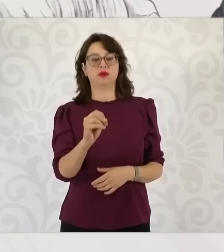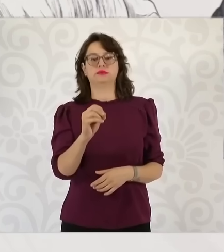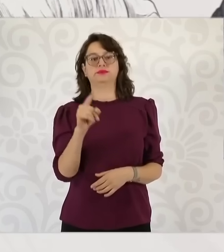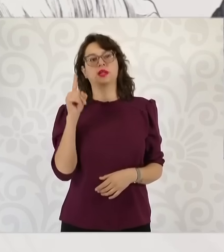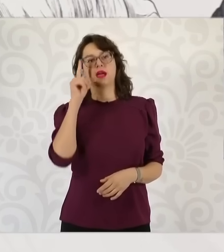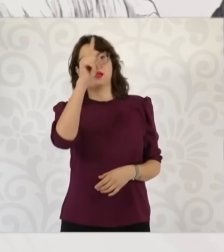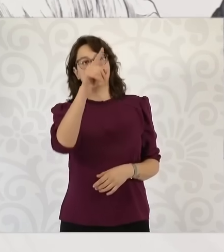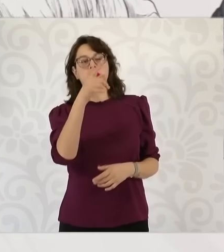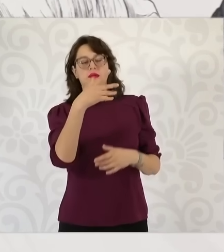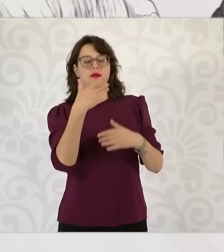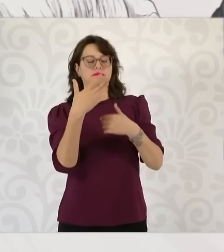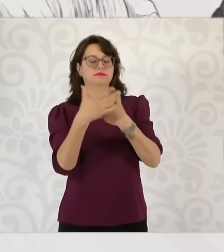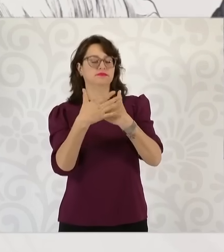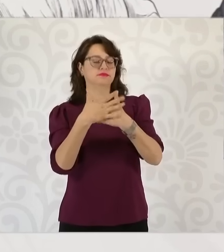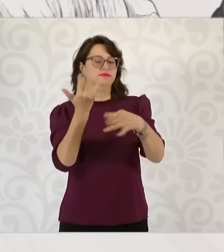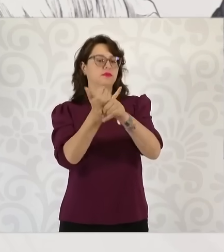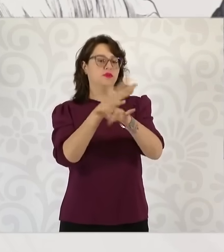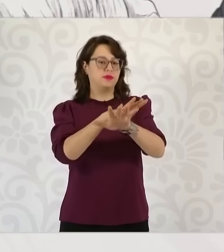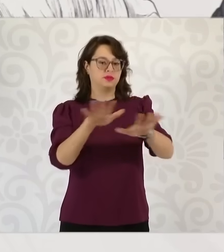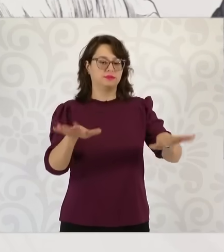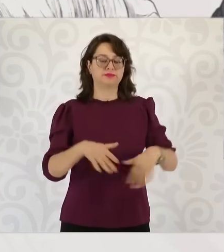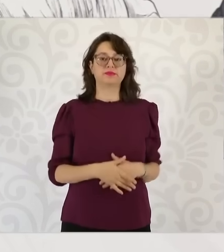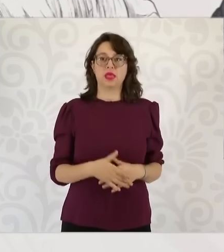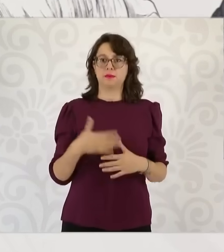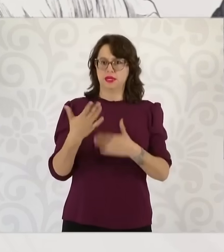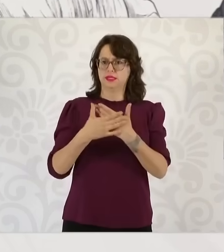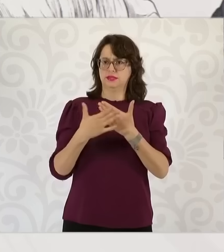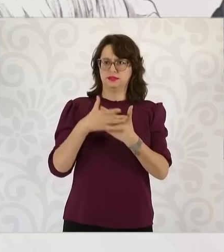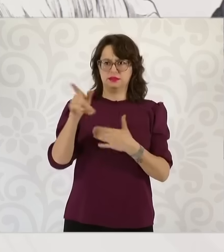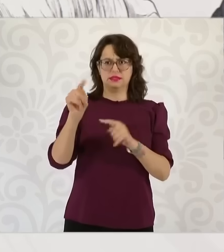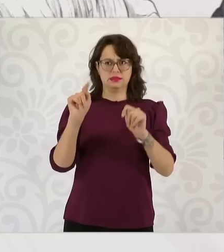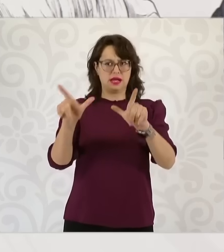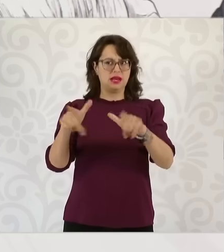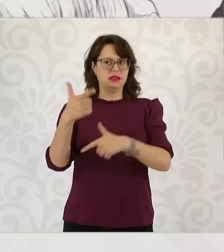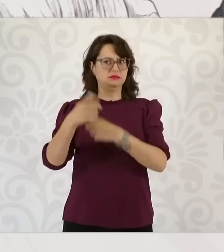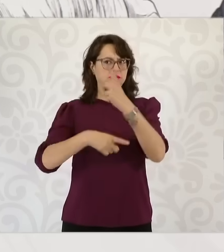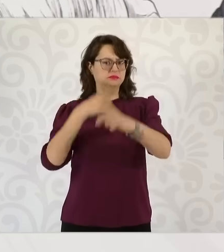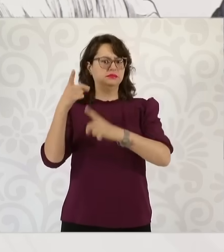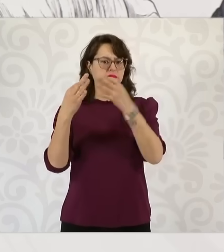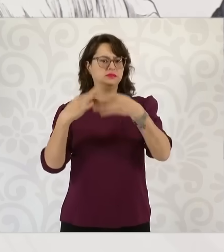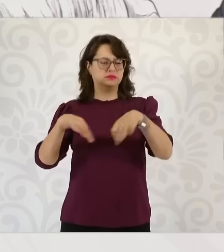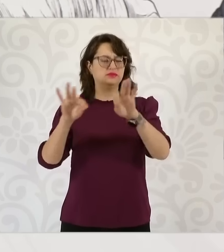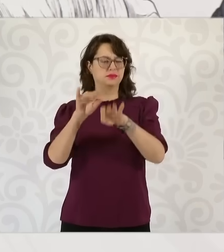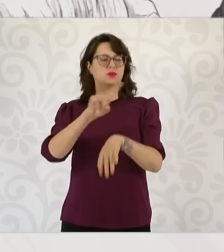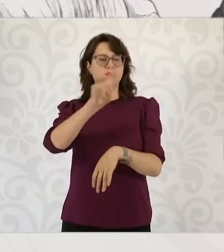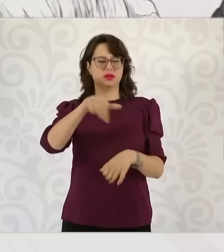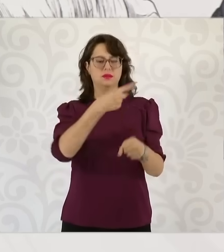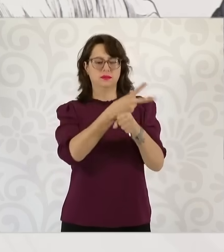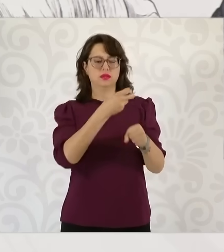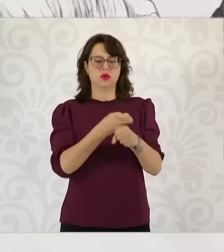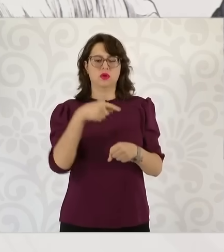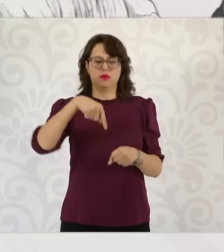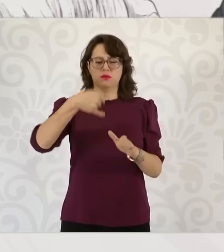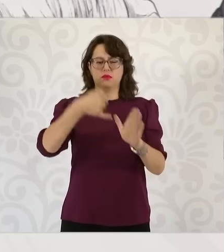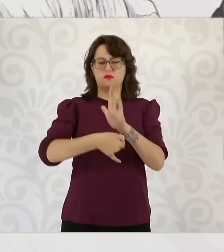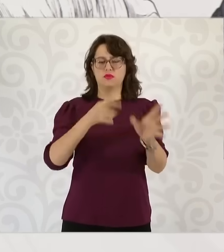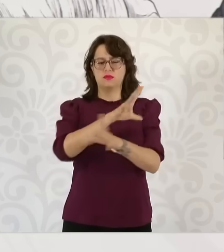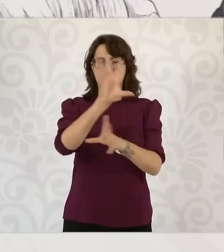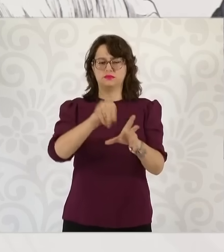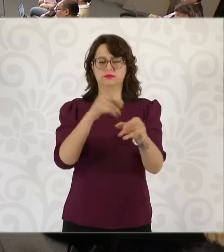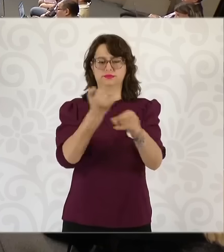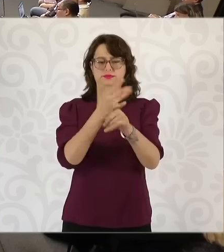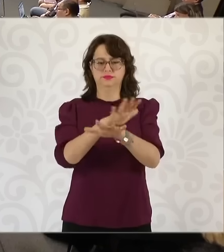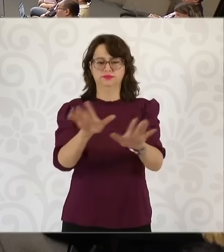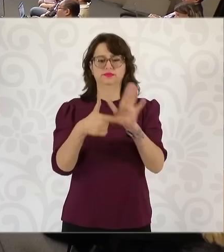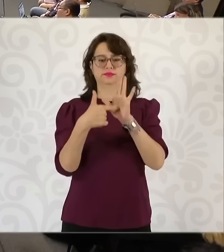un ejercicio muy importante y pues ya informamos cuando lo invitamos para que pueda informar.